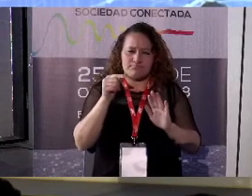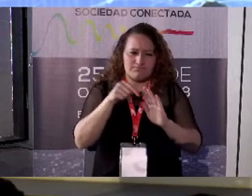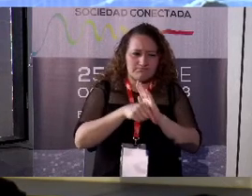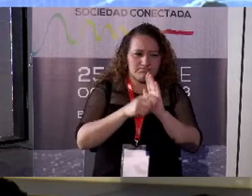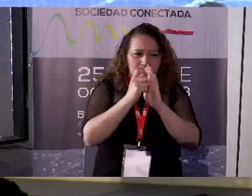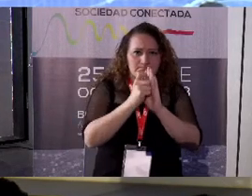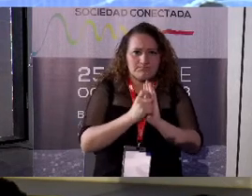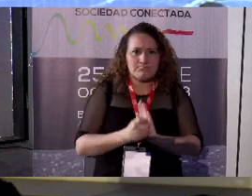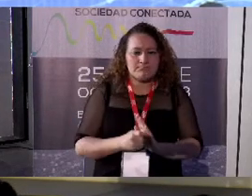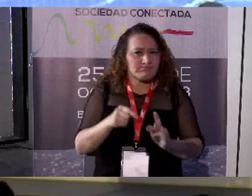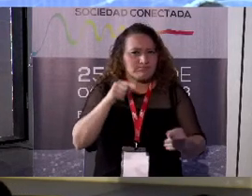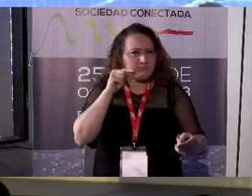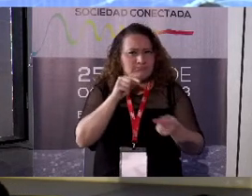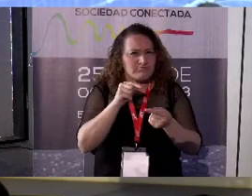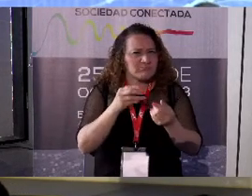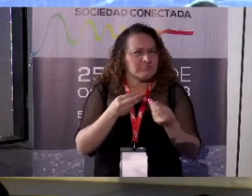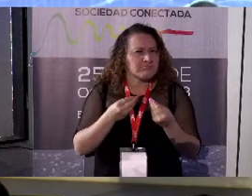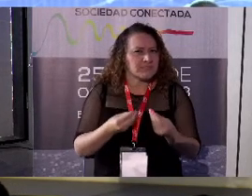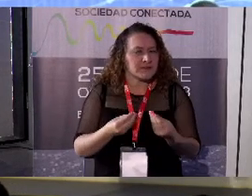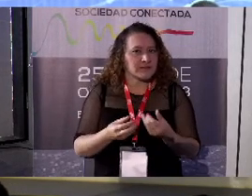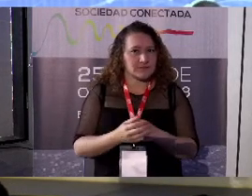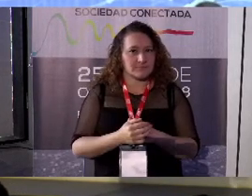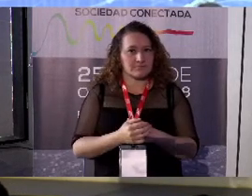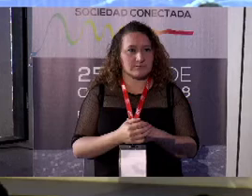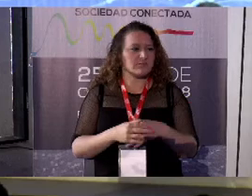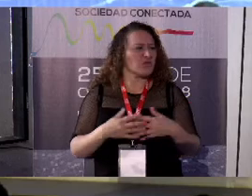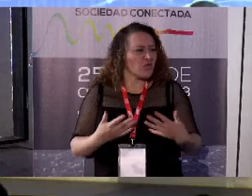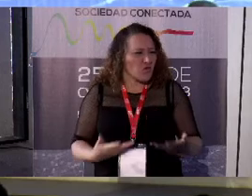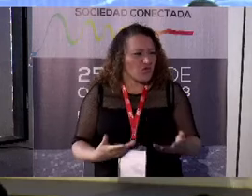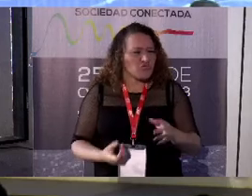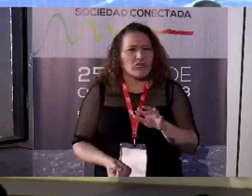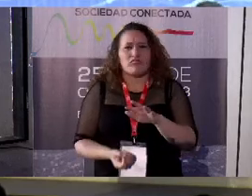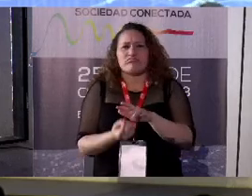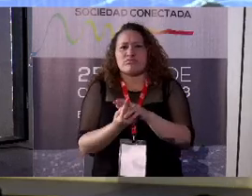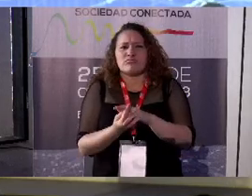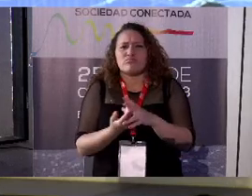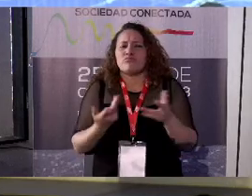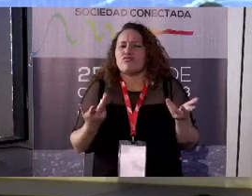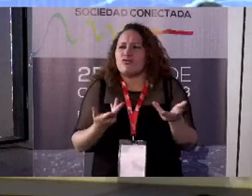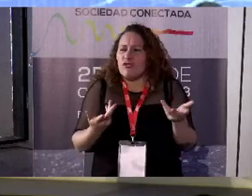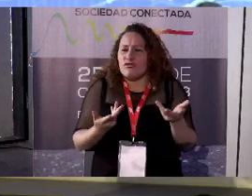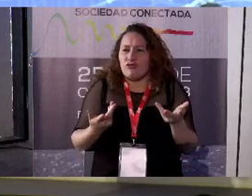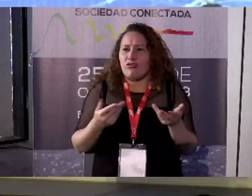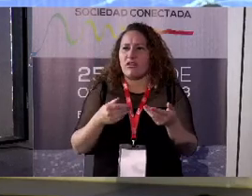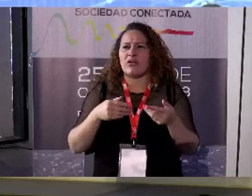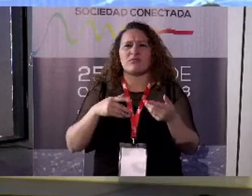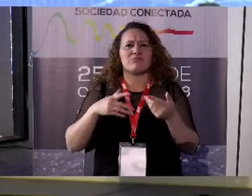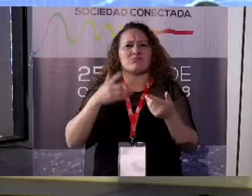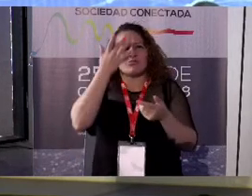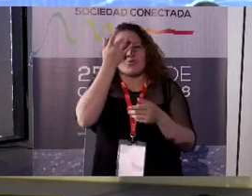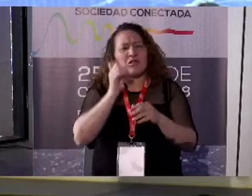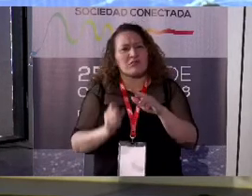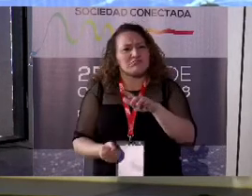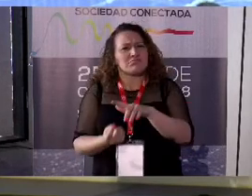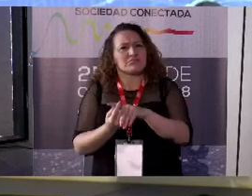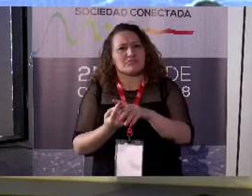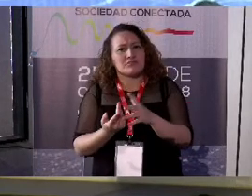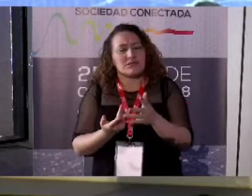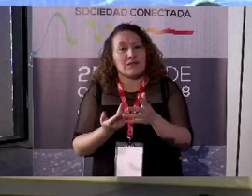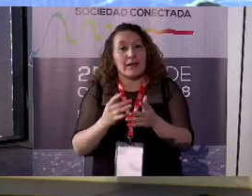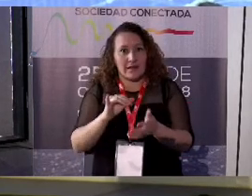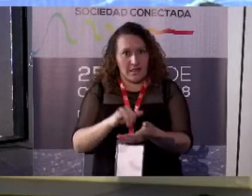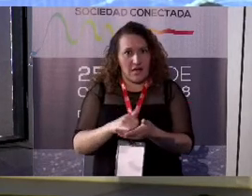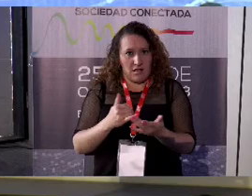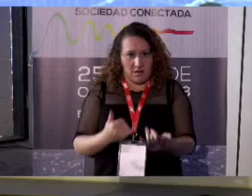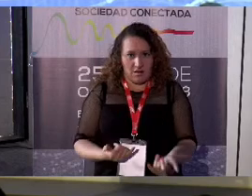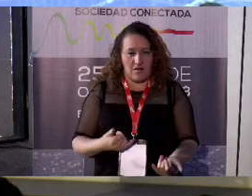pretenden alcanzar estos objetivos Cómo nacieron de dónde vienen Cuál fue su Génesis Esto es lo que vamos a